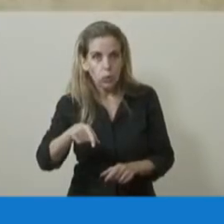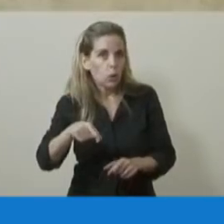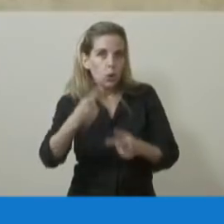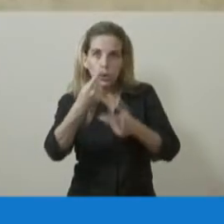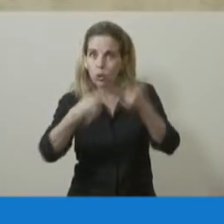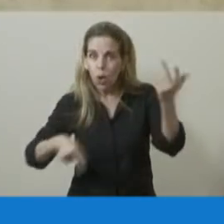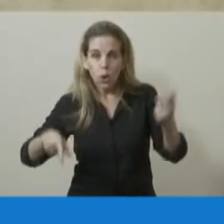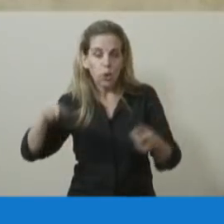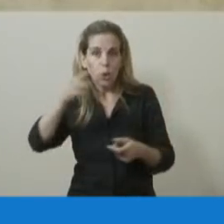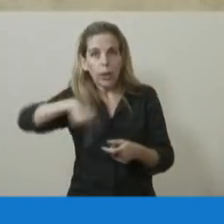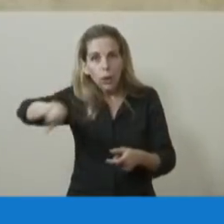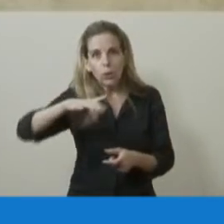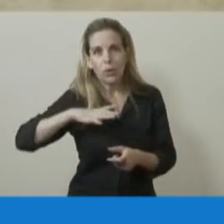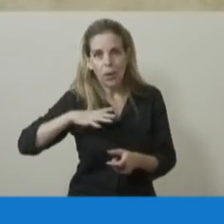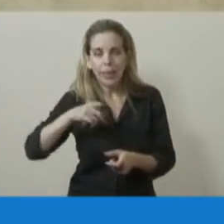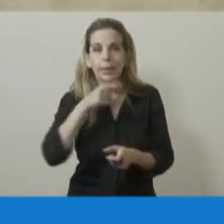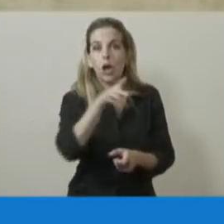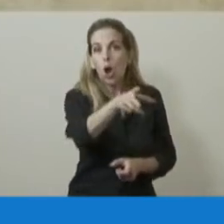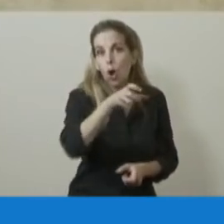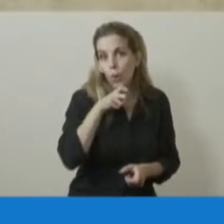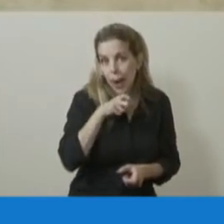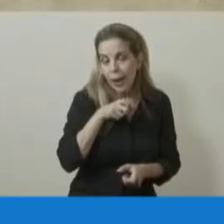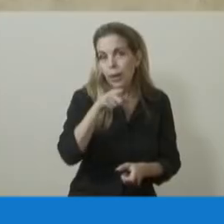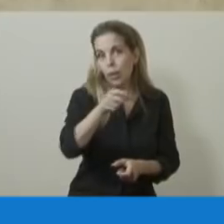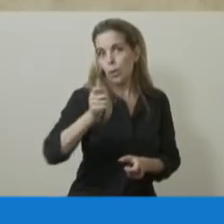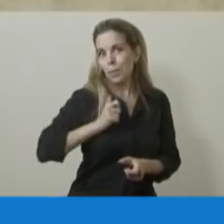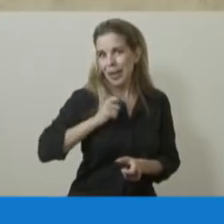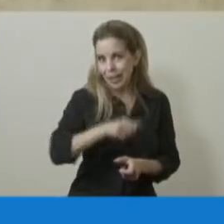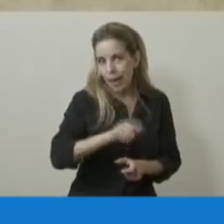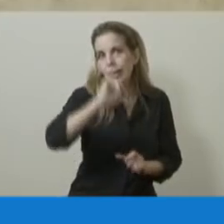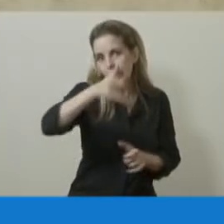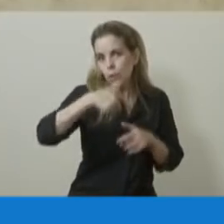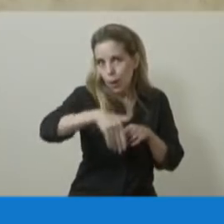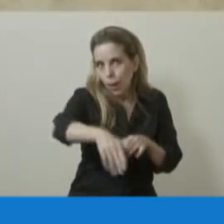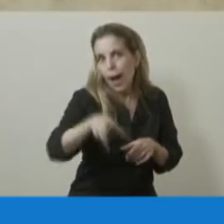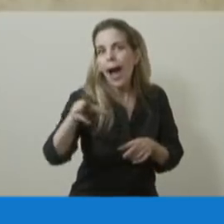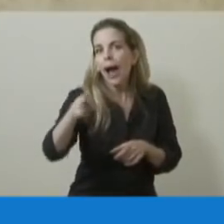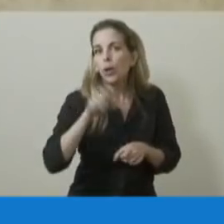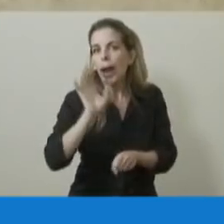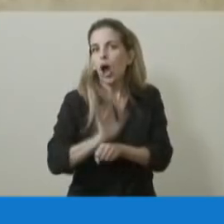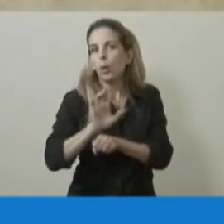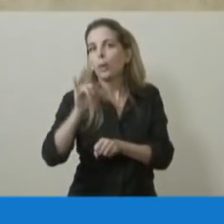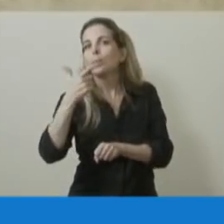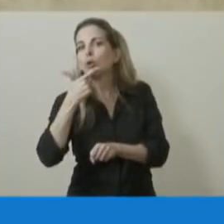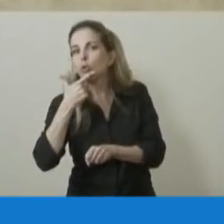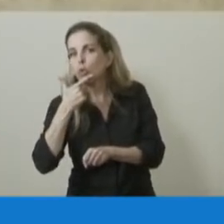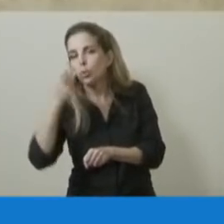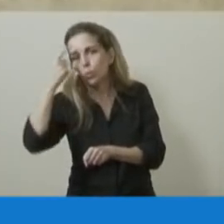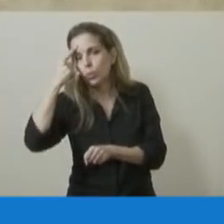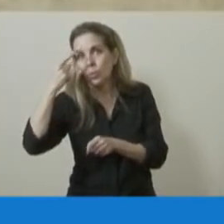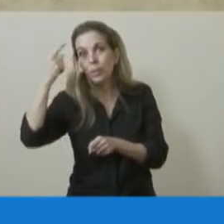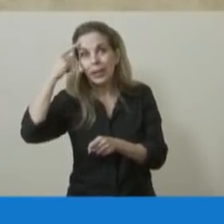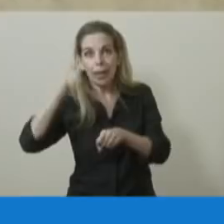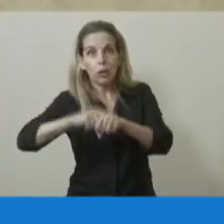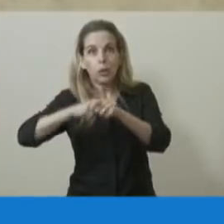no remunerativos que cobra el personal militar pasan a ser cobrados como suplementos remunerativos.